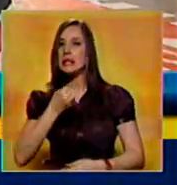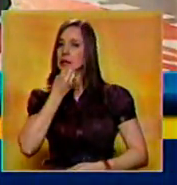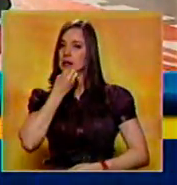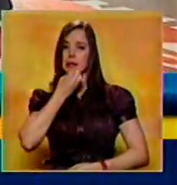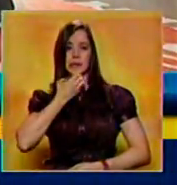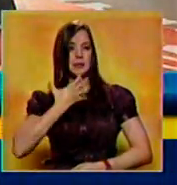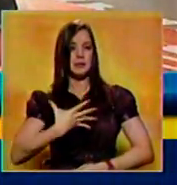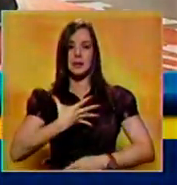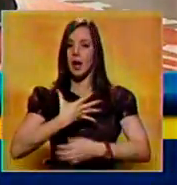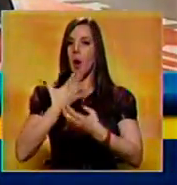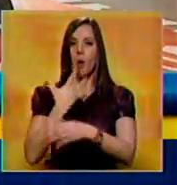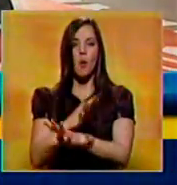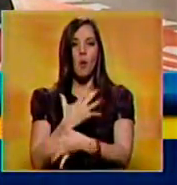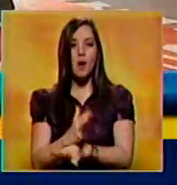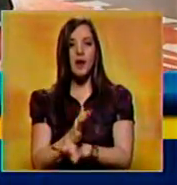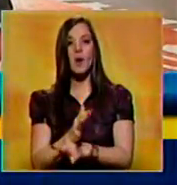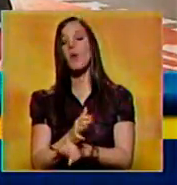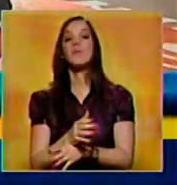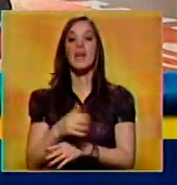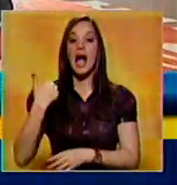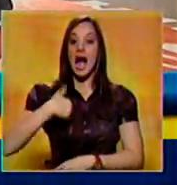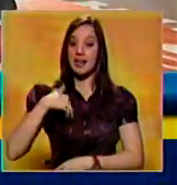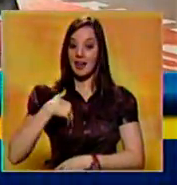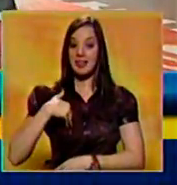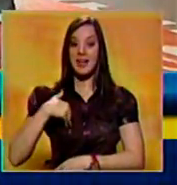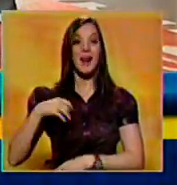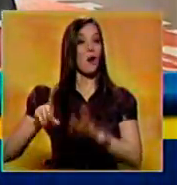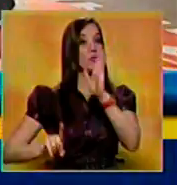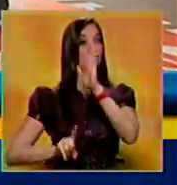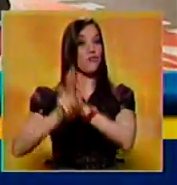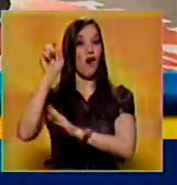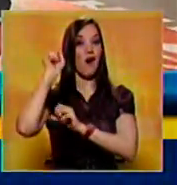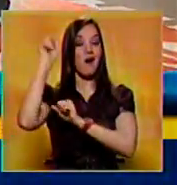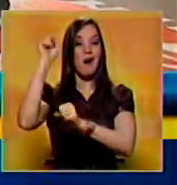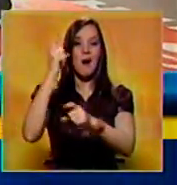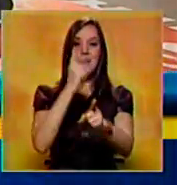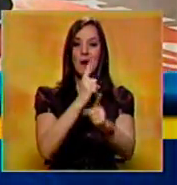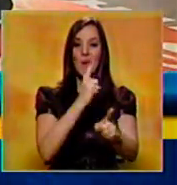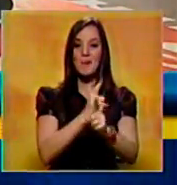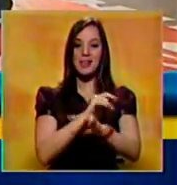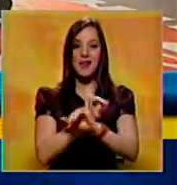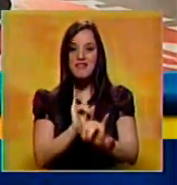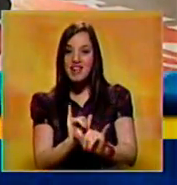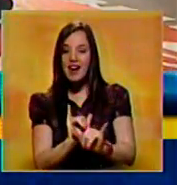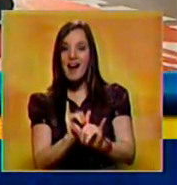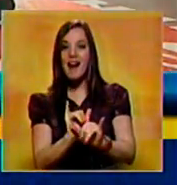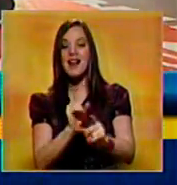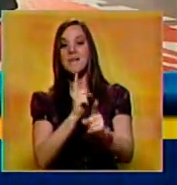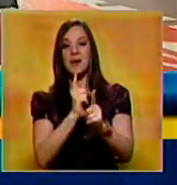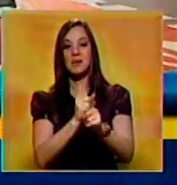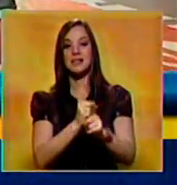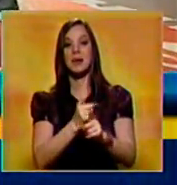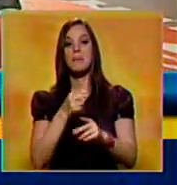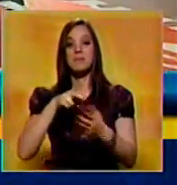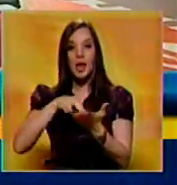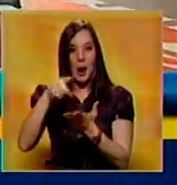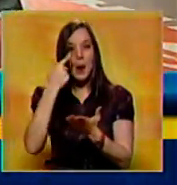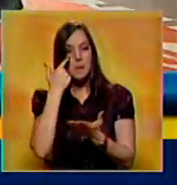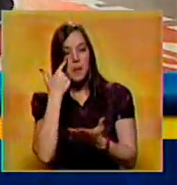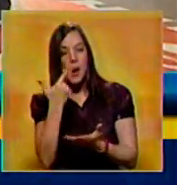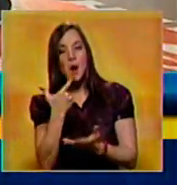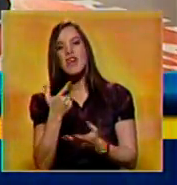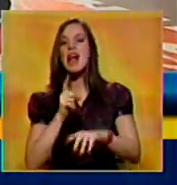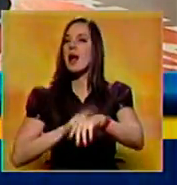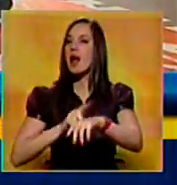en la Arena Corinthians, en el que el albiceleste se llevó el boleto a la gran final tras imponerse en la tanda de los penales. Repasemos los